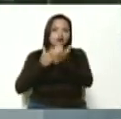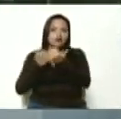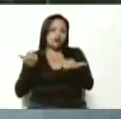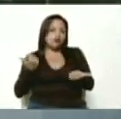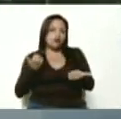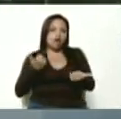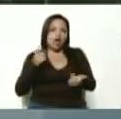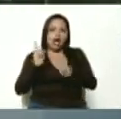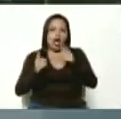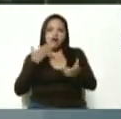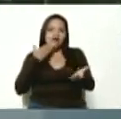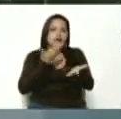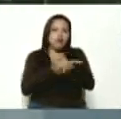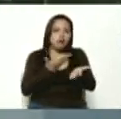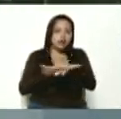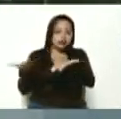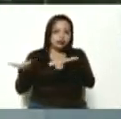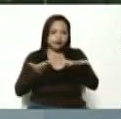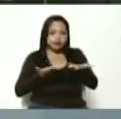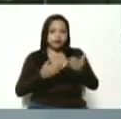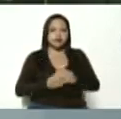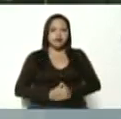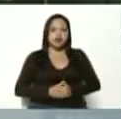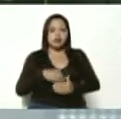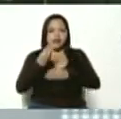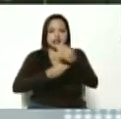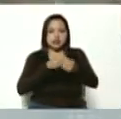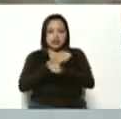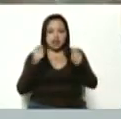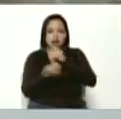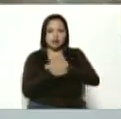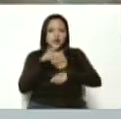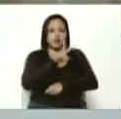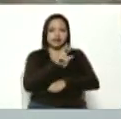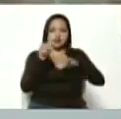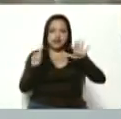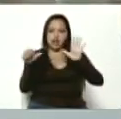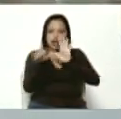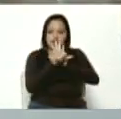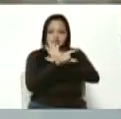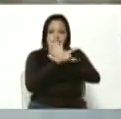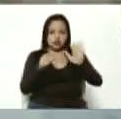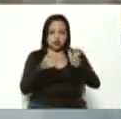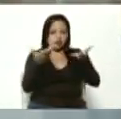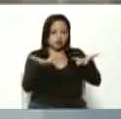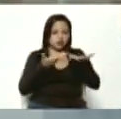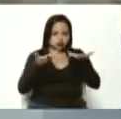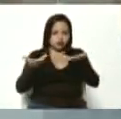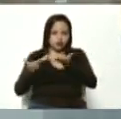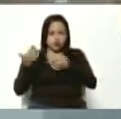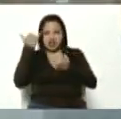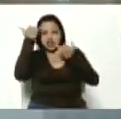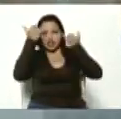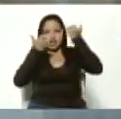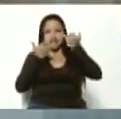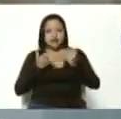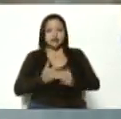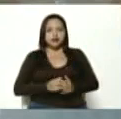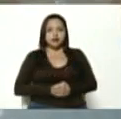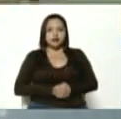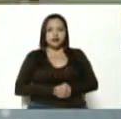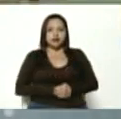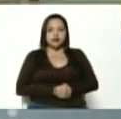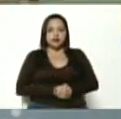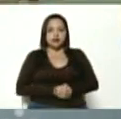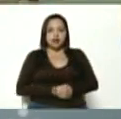propuestas, modificaciones a los 26 artículos que hemos presentado como una iniciativa